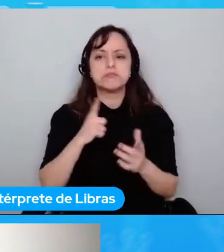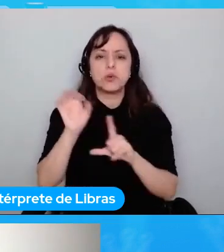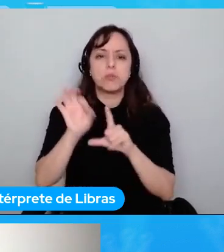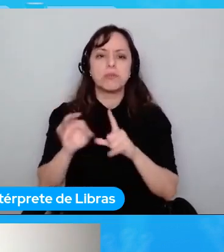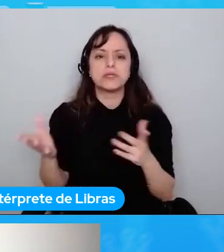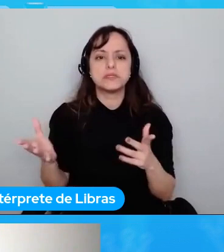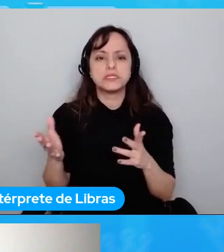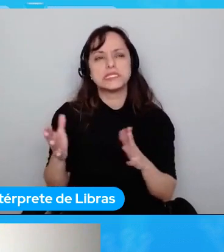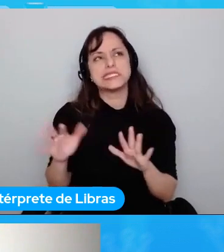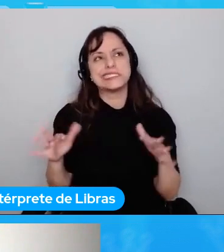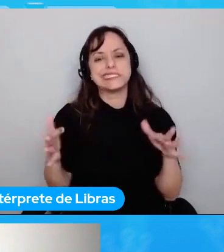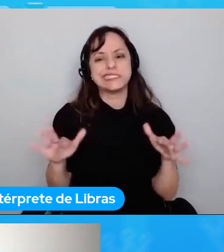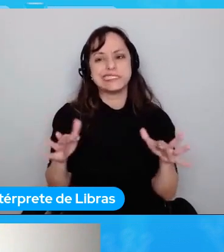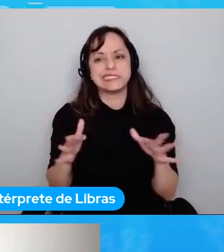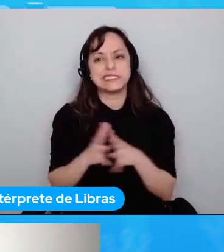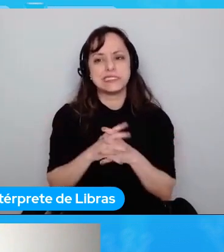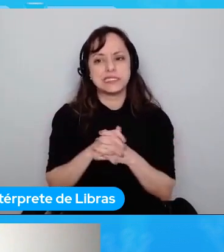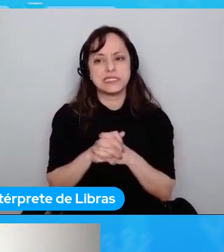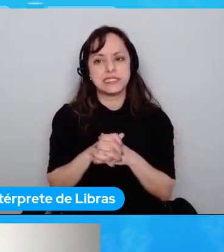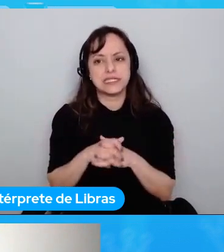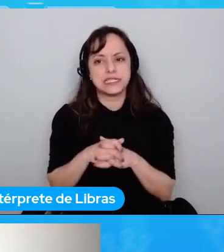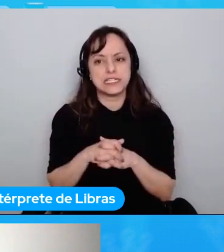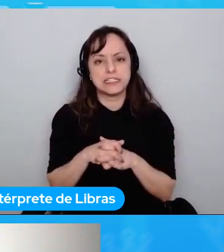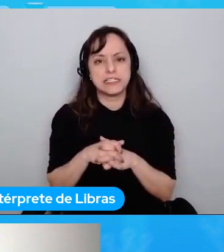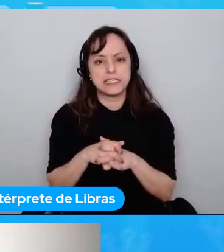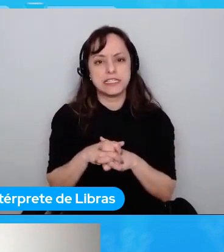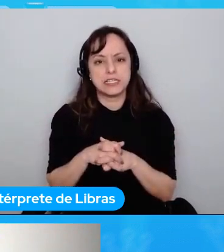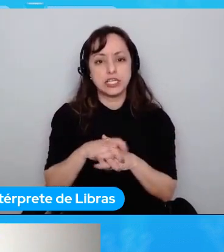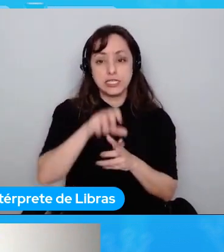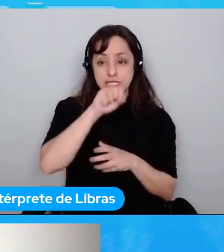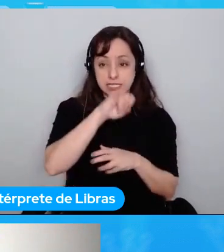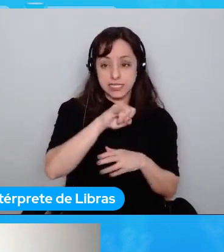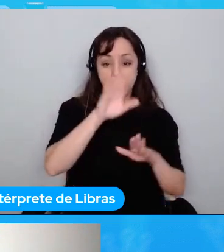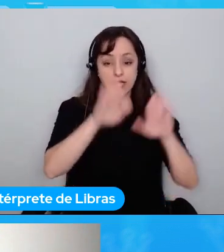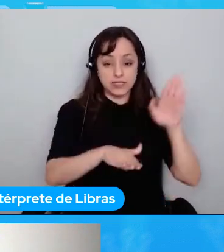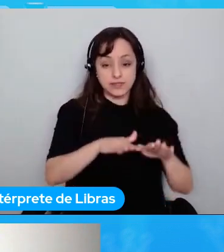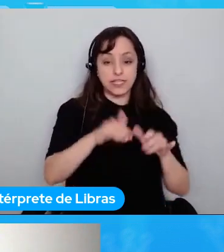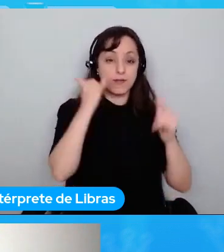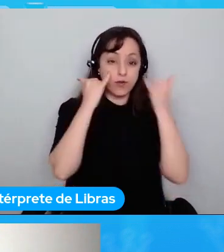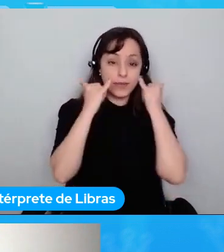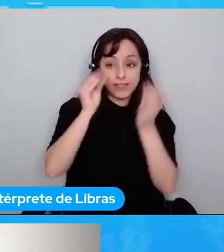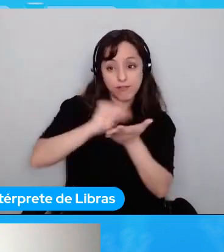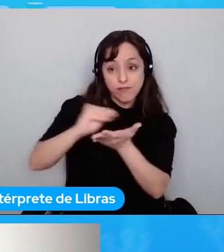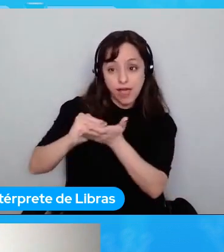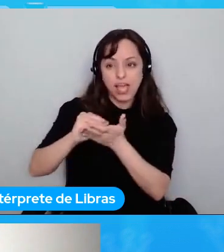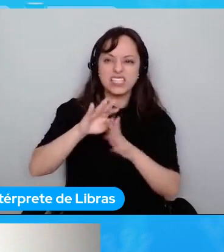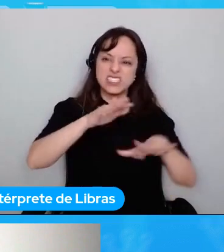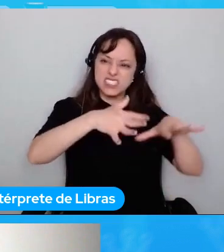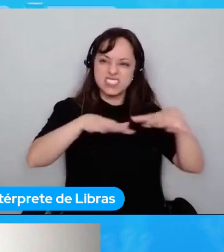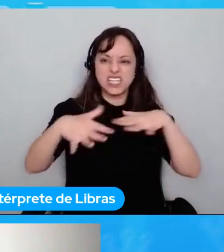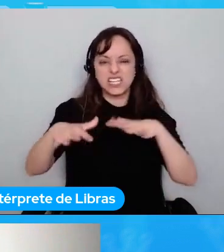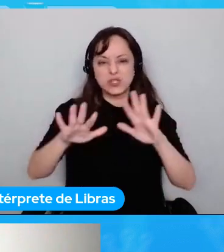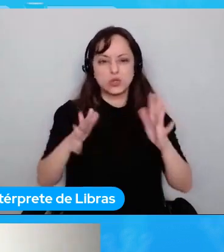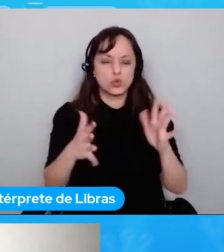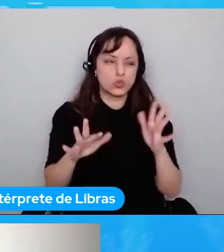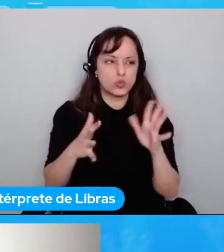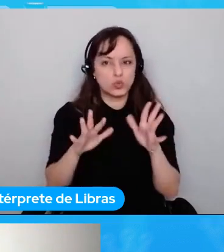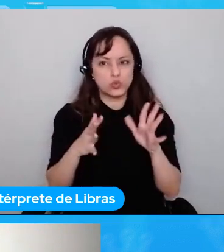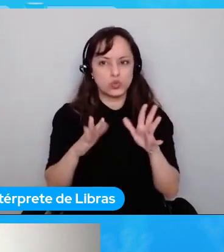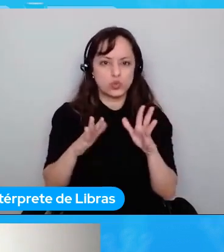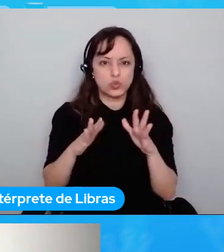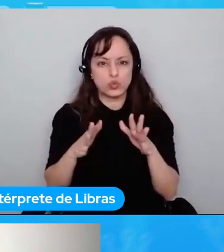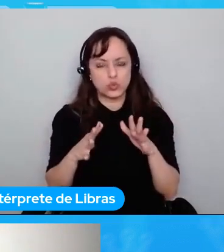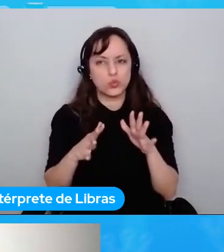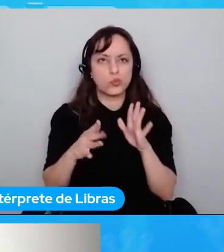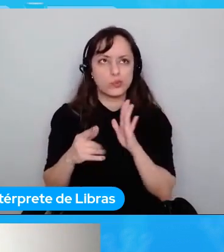que dentro de lo que se les ha ido capacitando a las instituciones públicas, uno de los